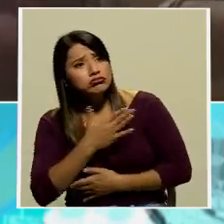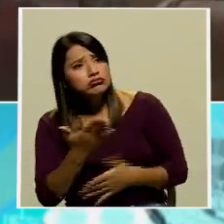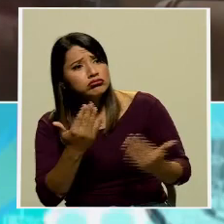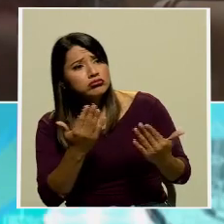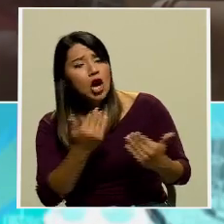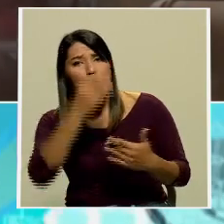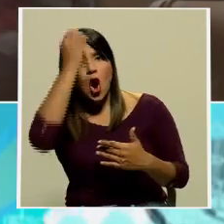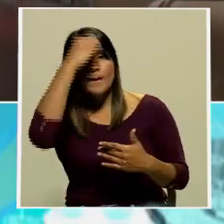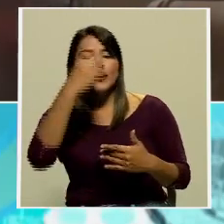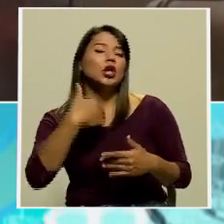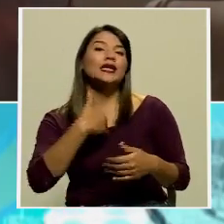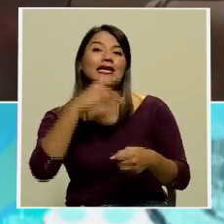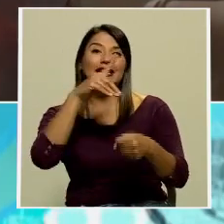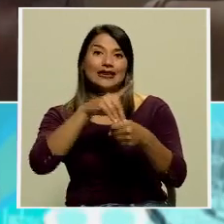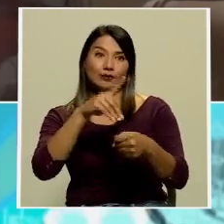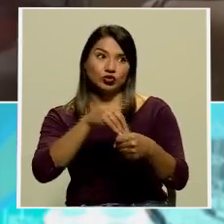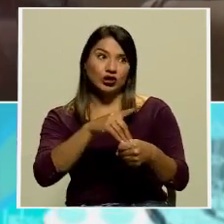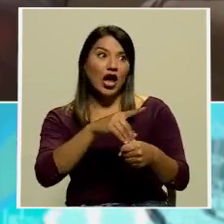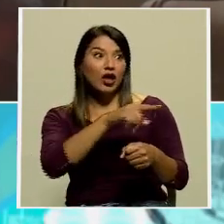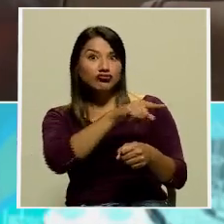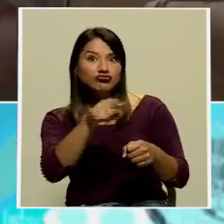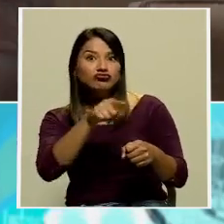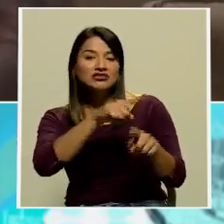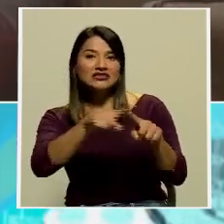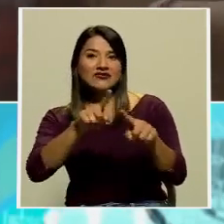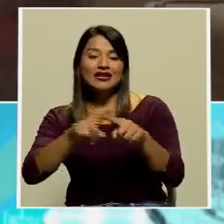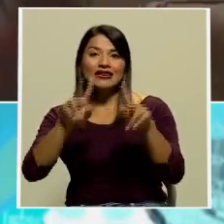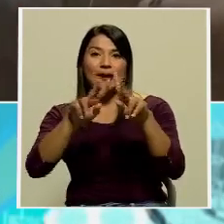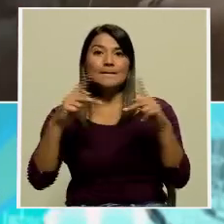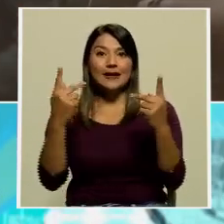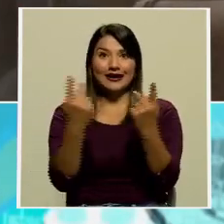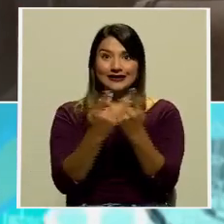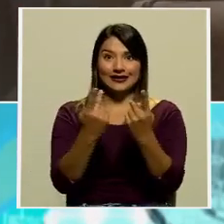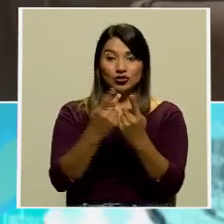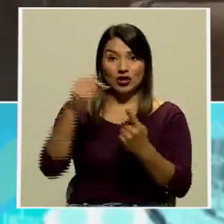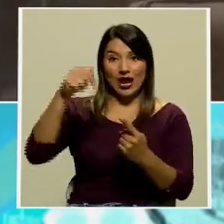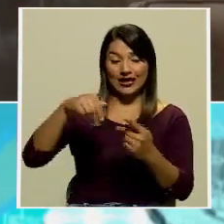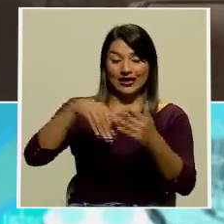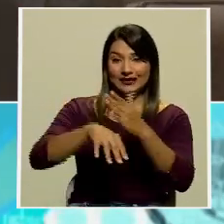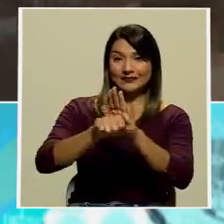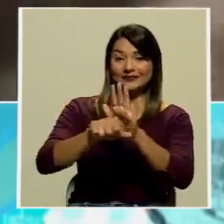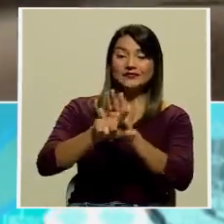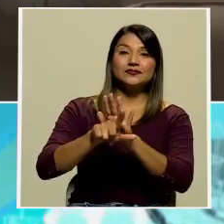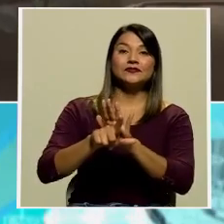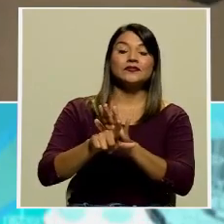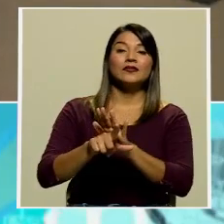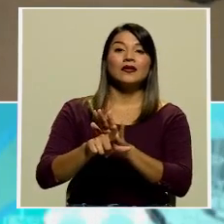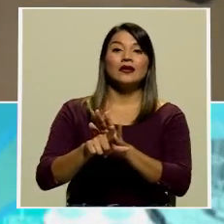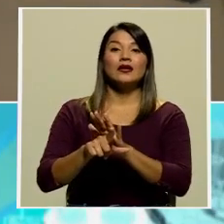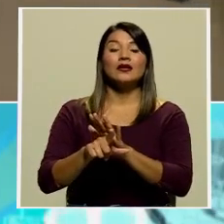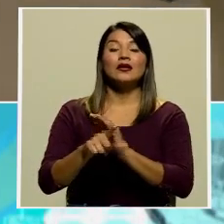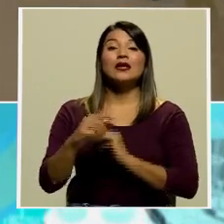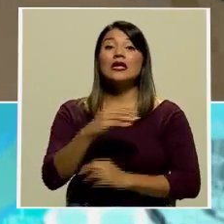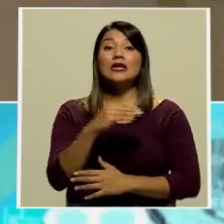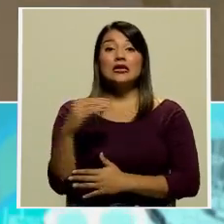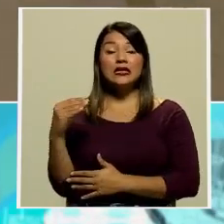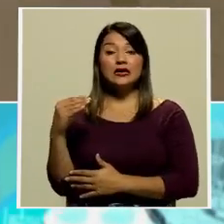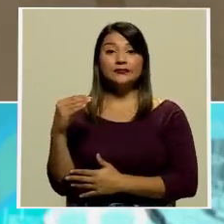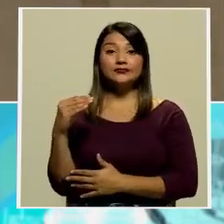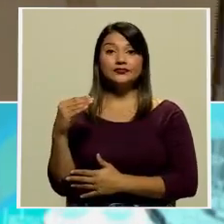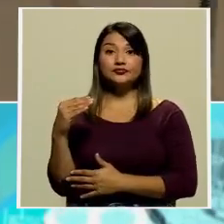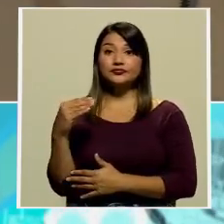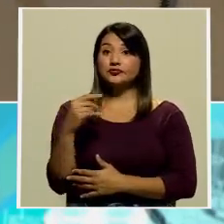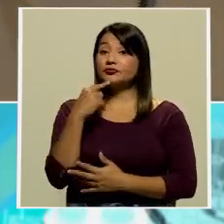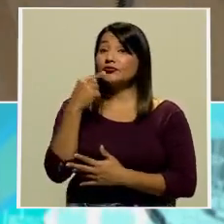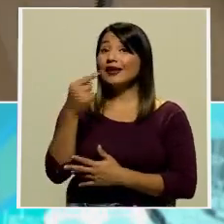que tienen los diferentes partidos políticos acá en la Asamblea Legislativa, las agrupaciones y las fracciones que son representadas por ellos, y